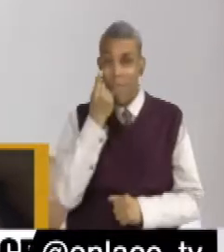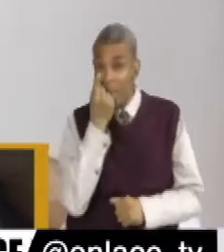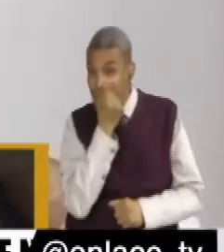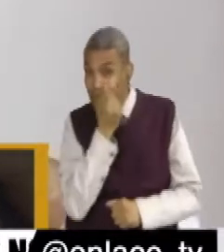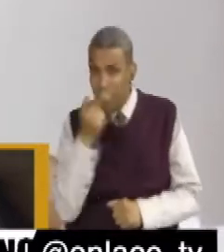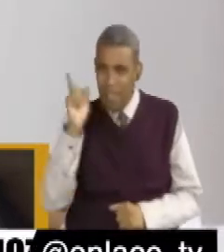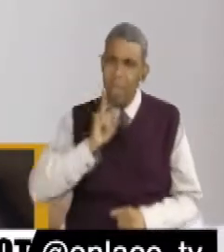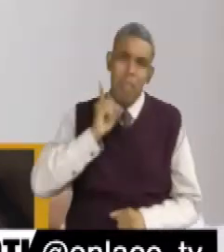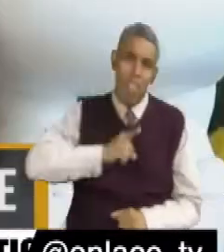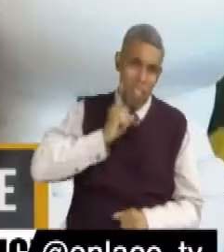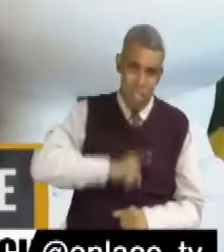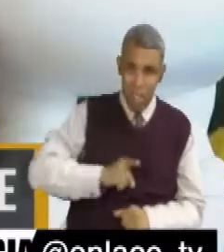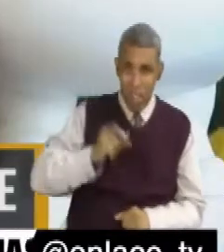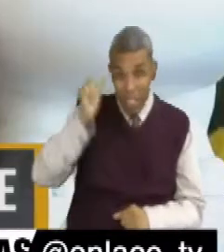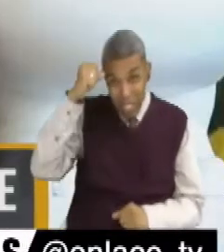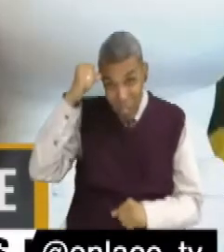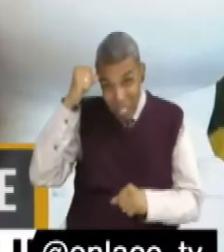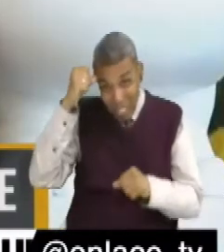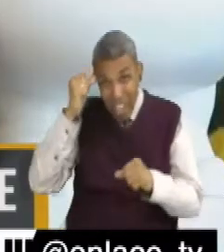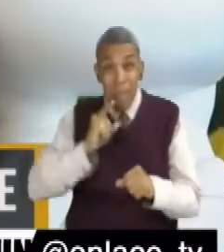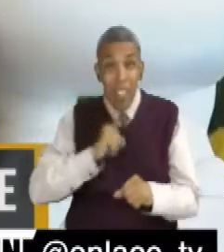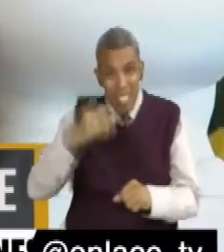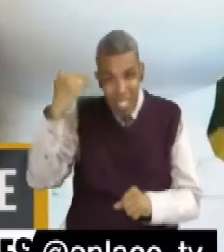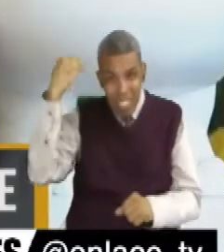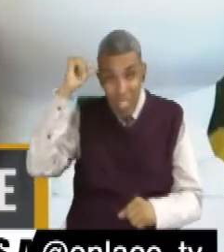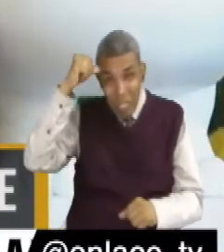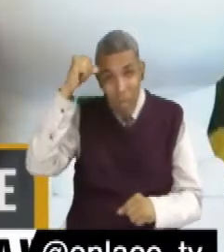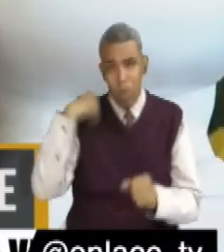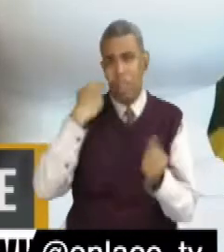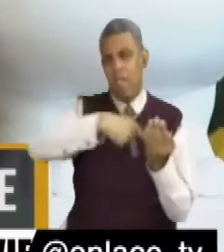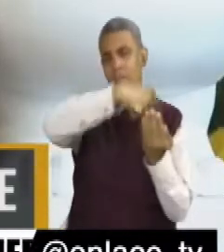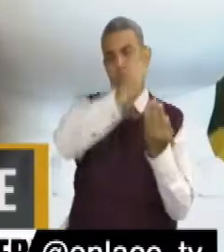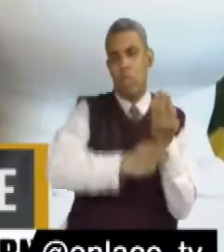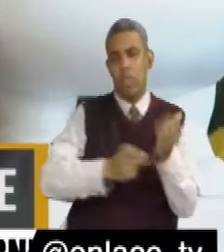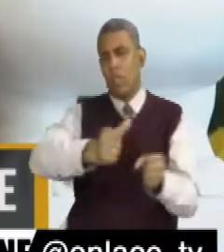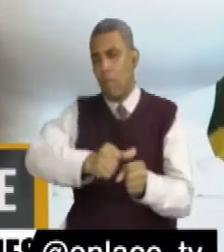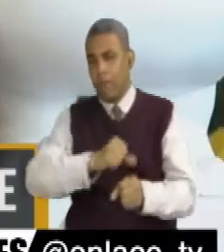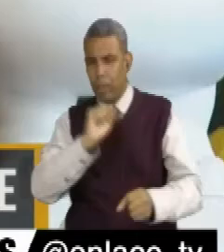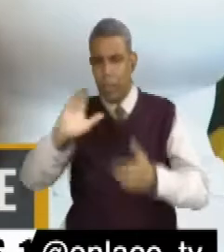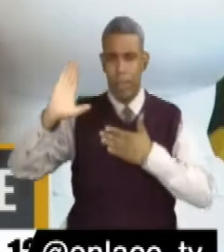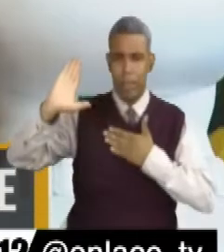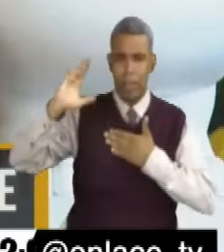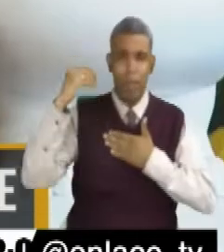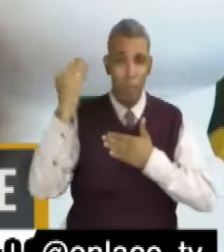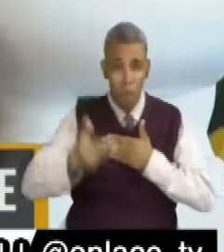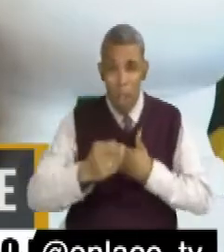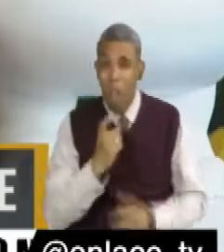palabra, también así le dio la palabra al magisterio y no le dio